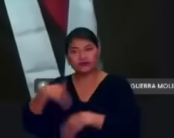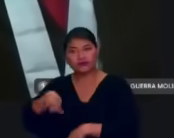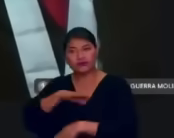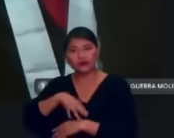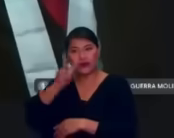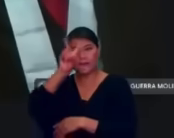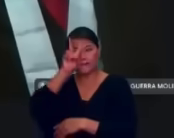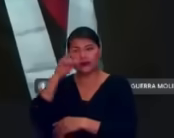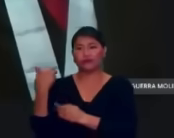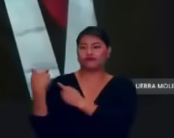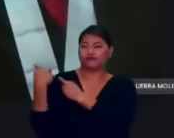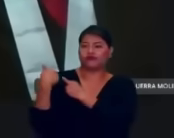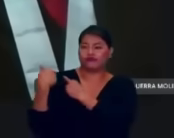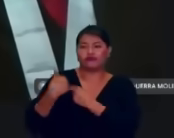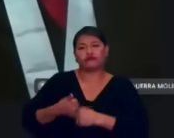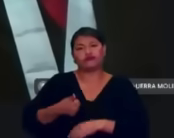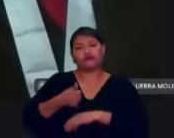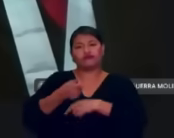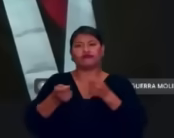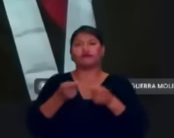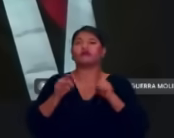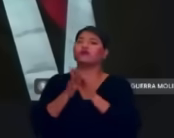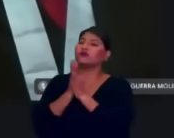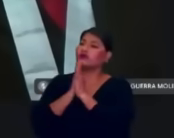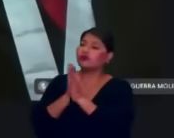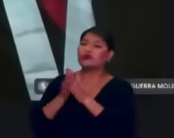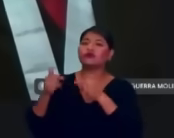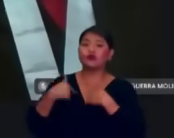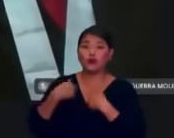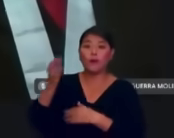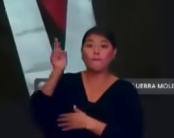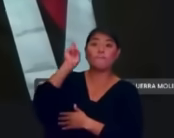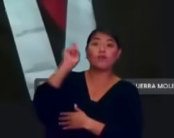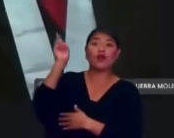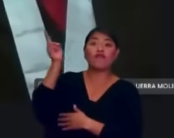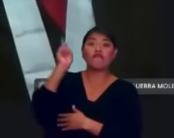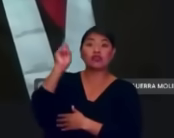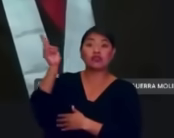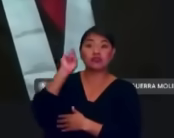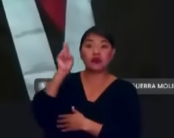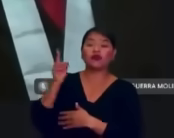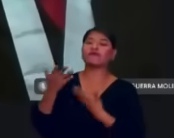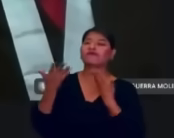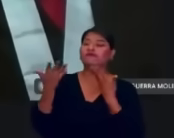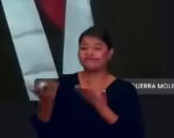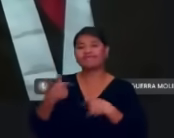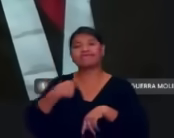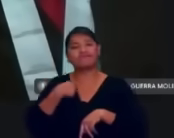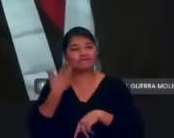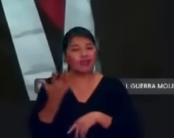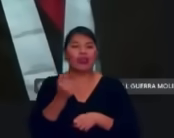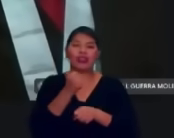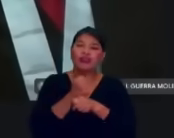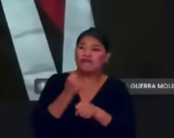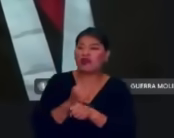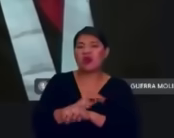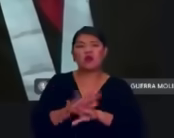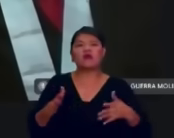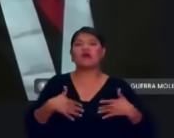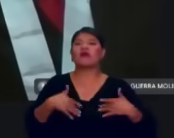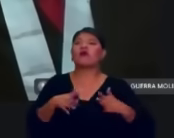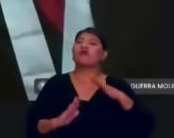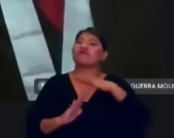he tenido que solicitar licencia sin goce de remuneraciones como maestro cumpliendo con 24 años de servicio Como